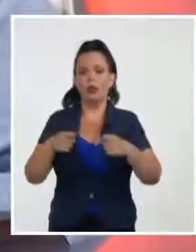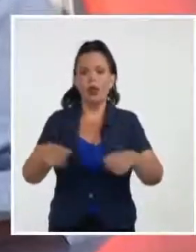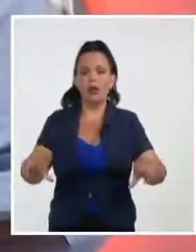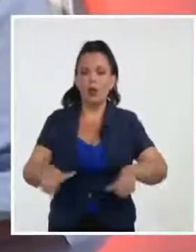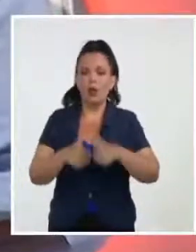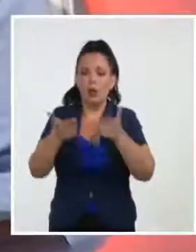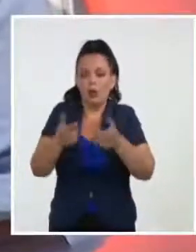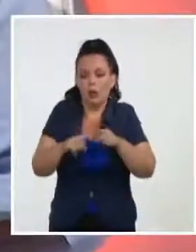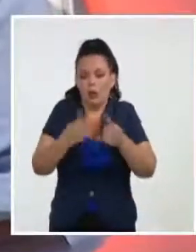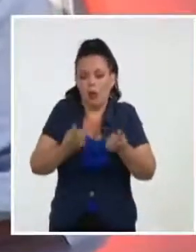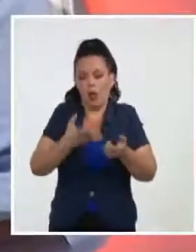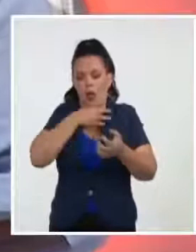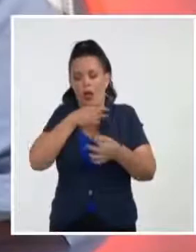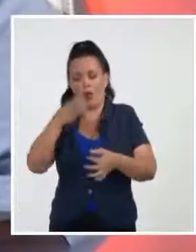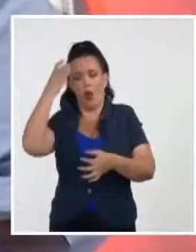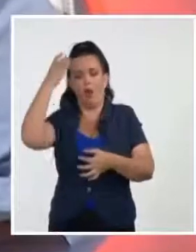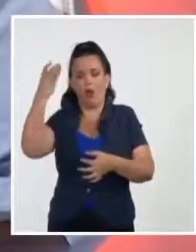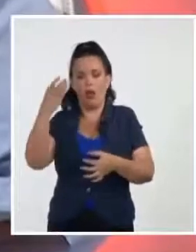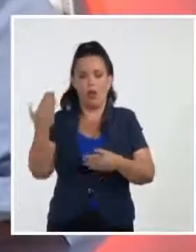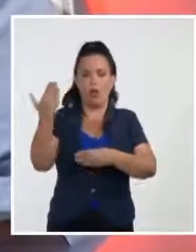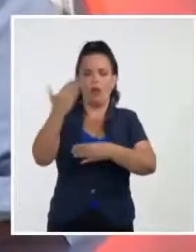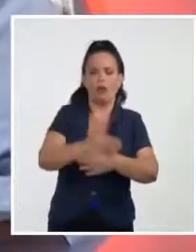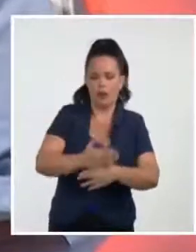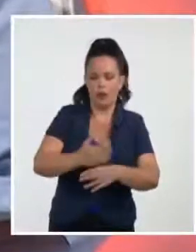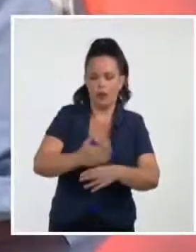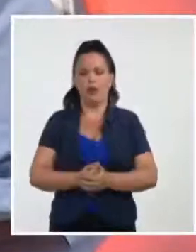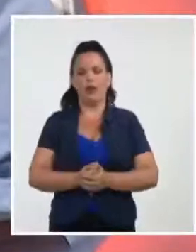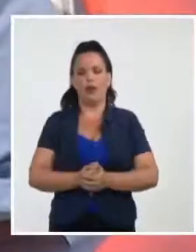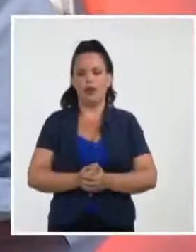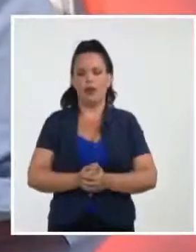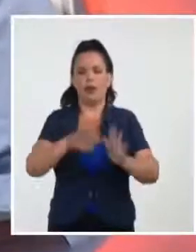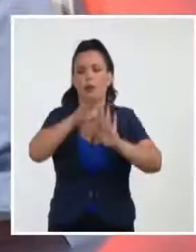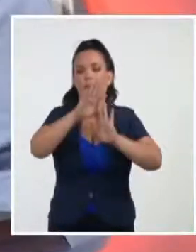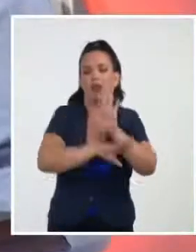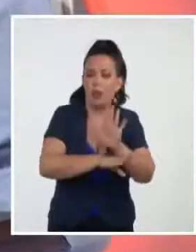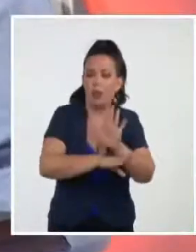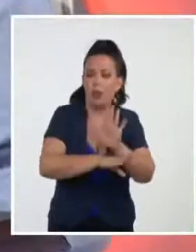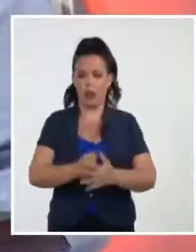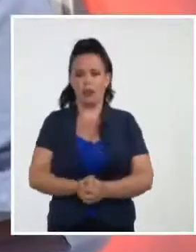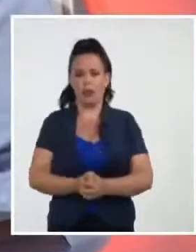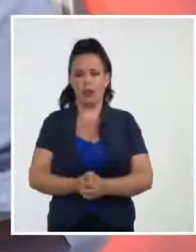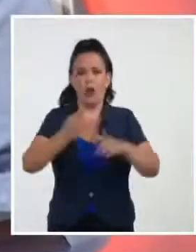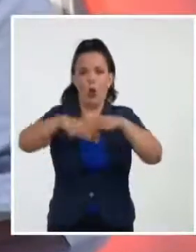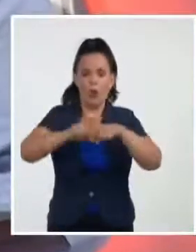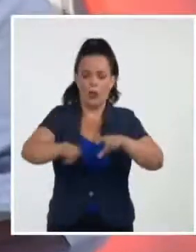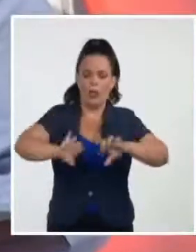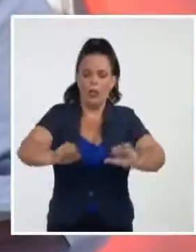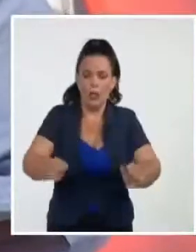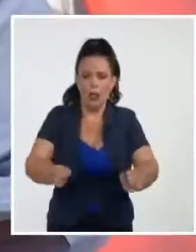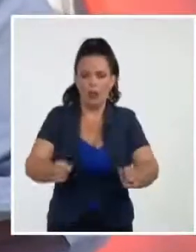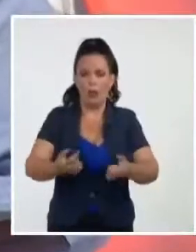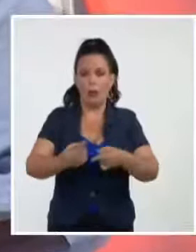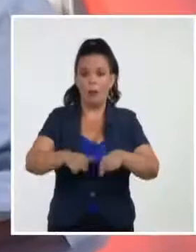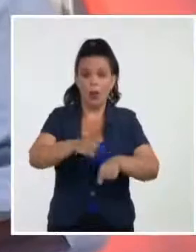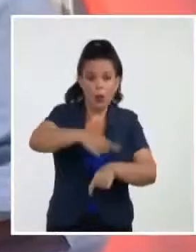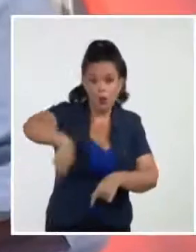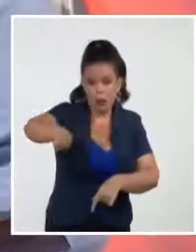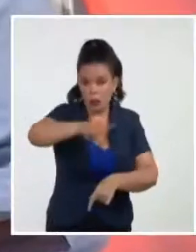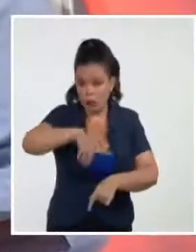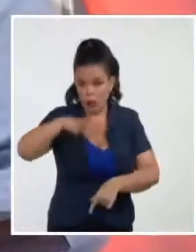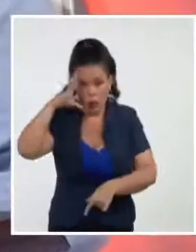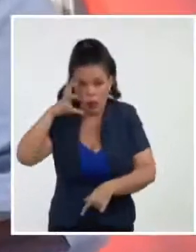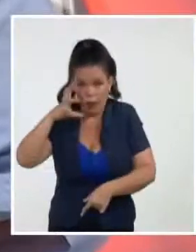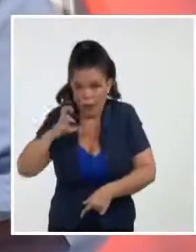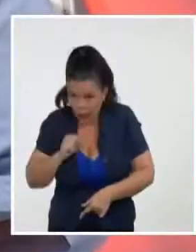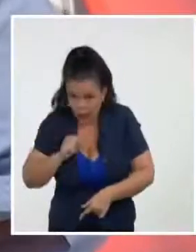restricción que usted adopte, si realmente la población no interioriza las medidas que tiene que cumplir, es muy difícil